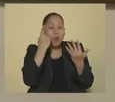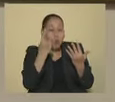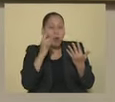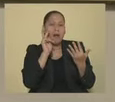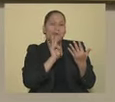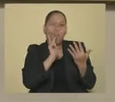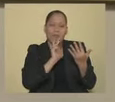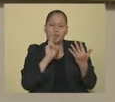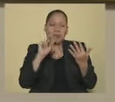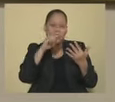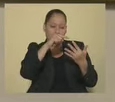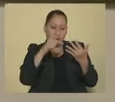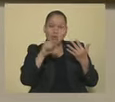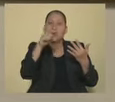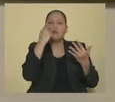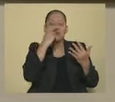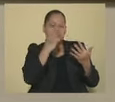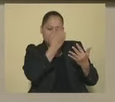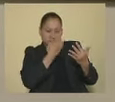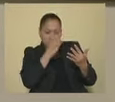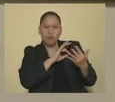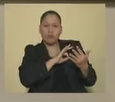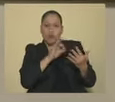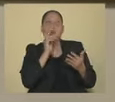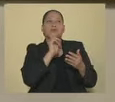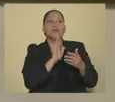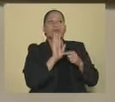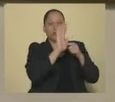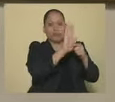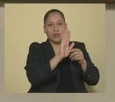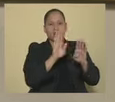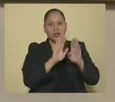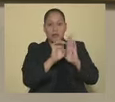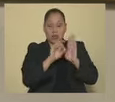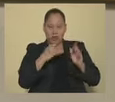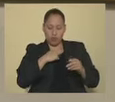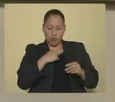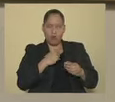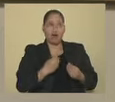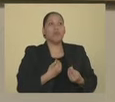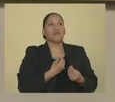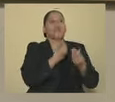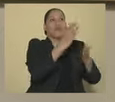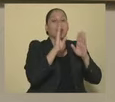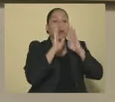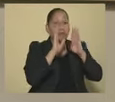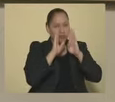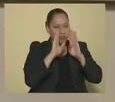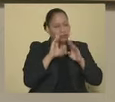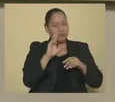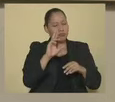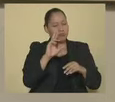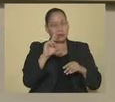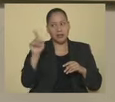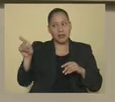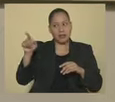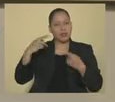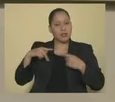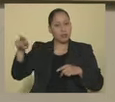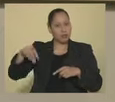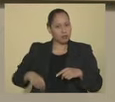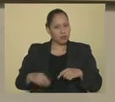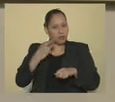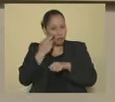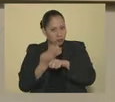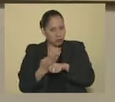contundente. Ni siquiera te pudiera decir que una confesión directa y abierta del presunto responsable,